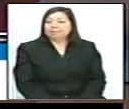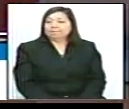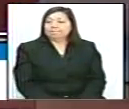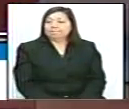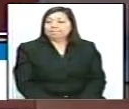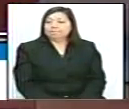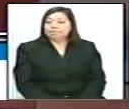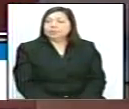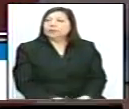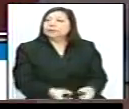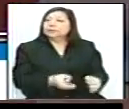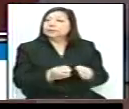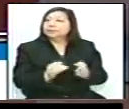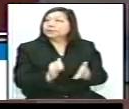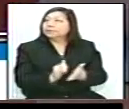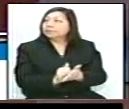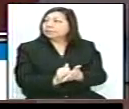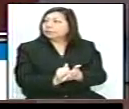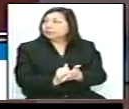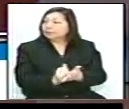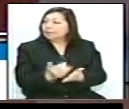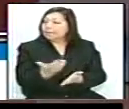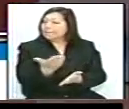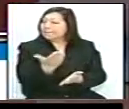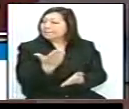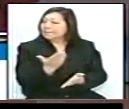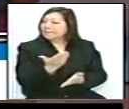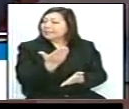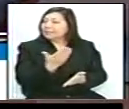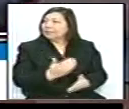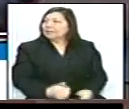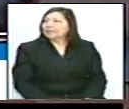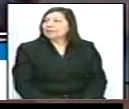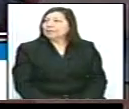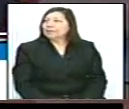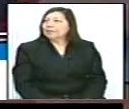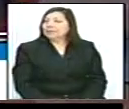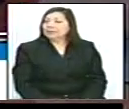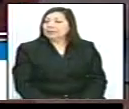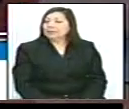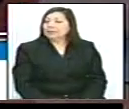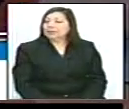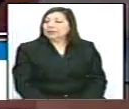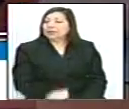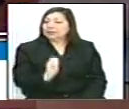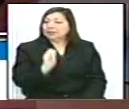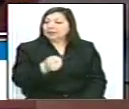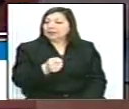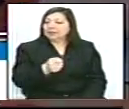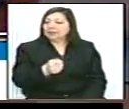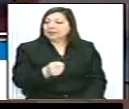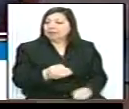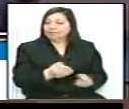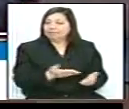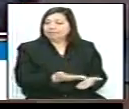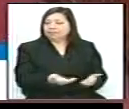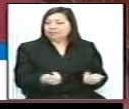Se va a dar cuenta de una moción de censura a la